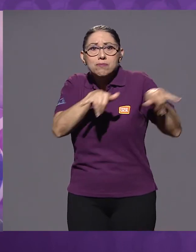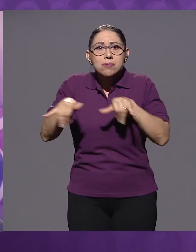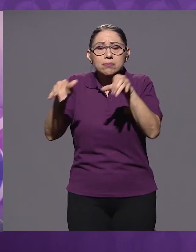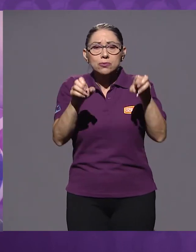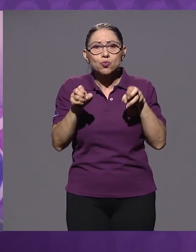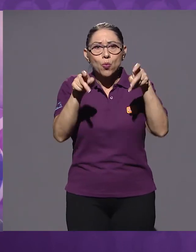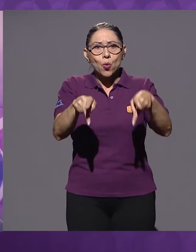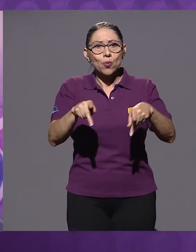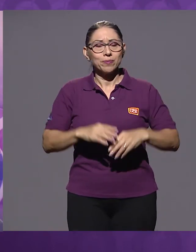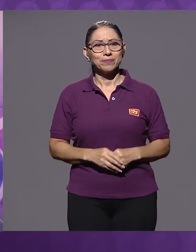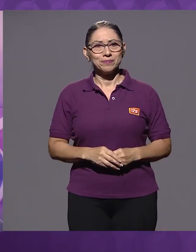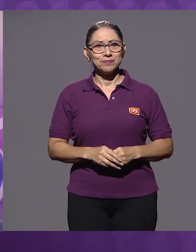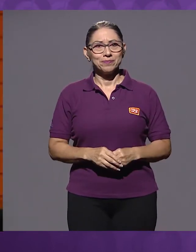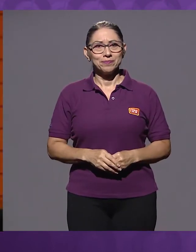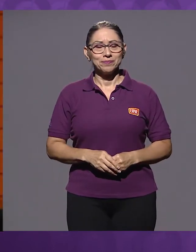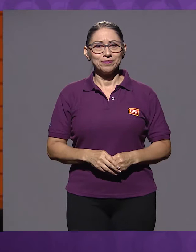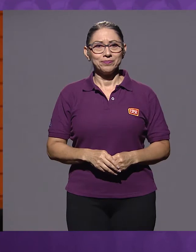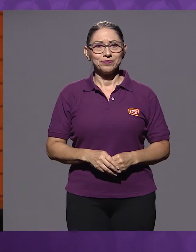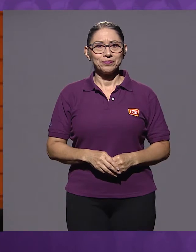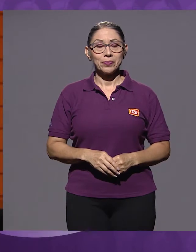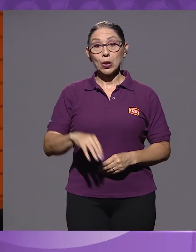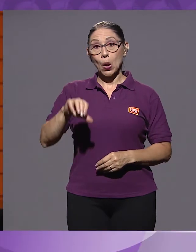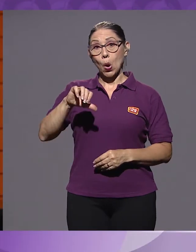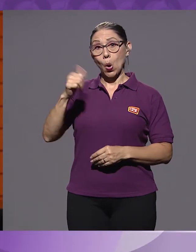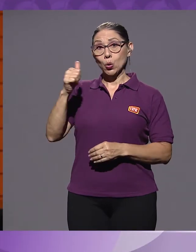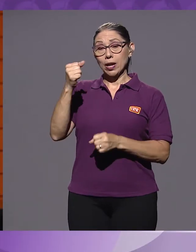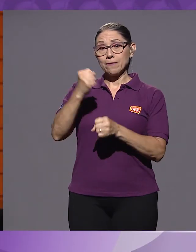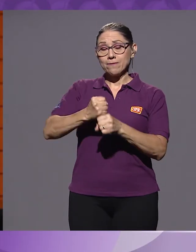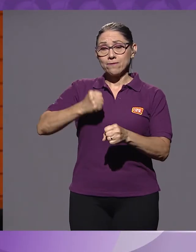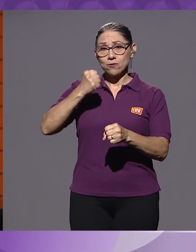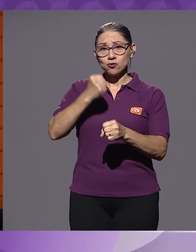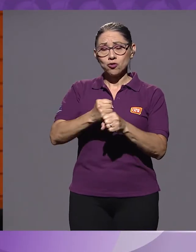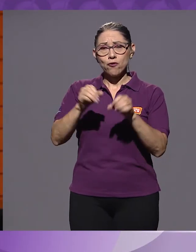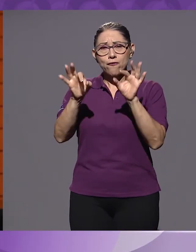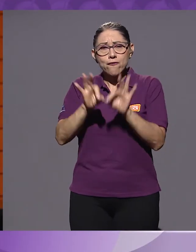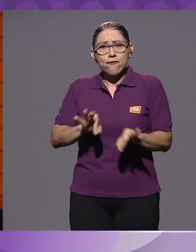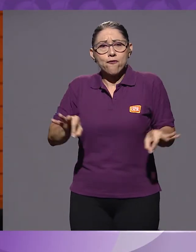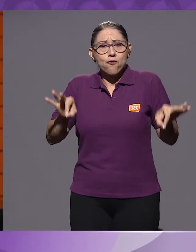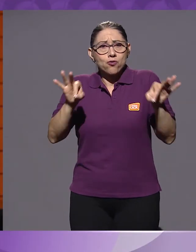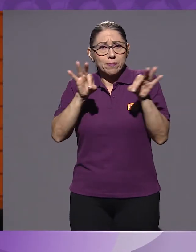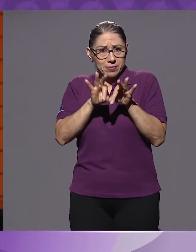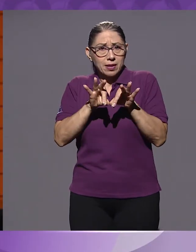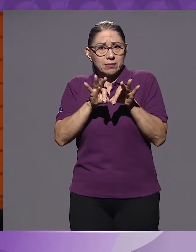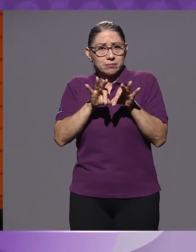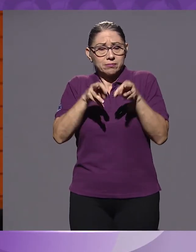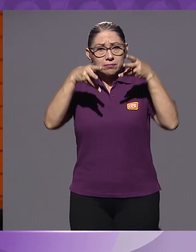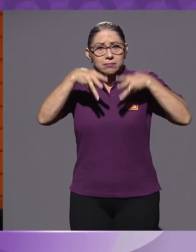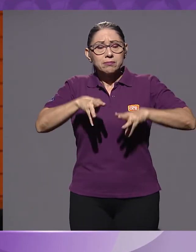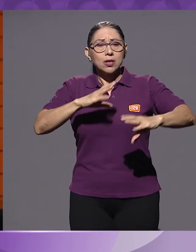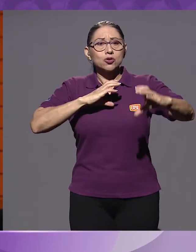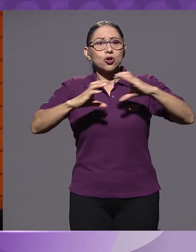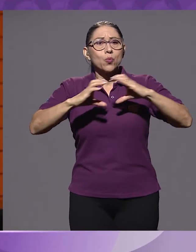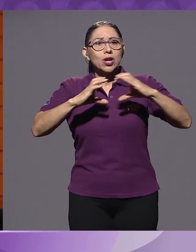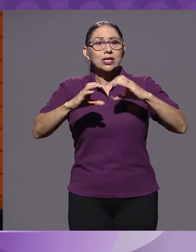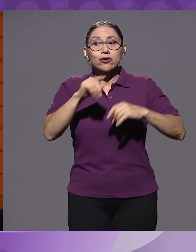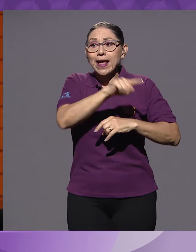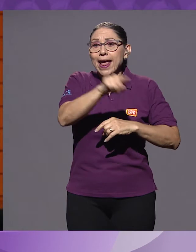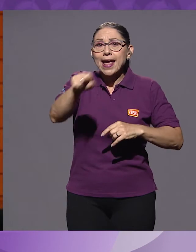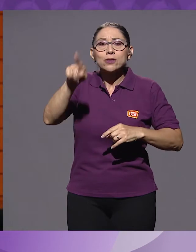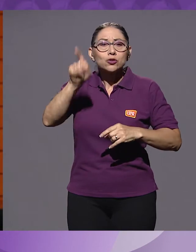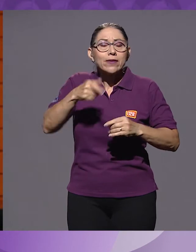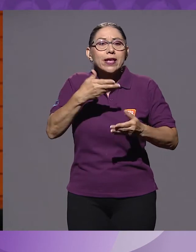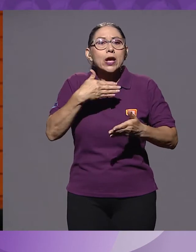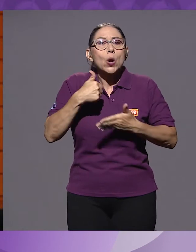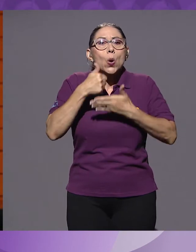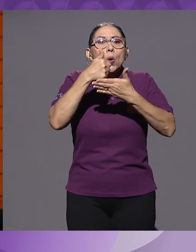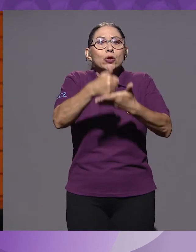las mismas oportunidades. Otra función fundamental de los medios de comunicación es contribuir en la denuncia